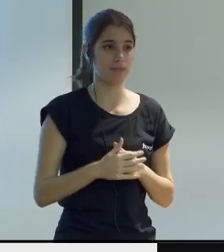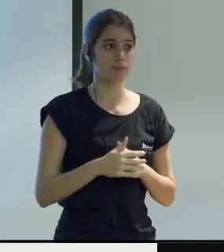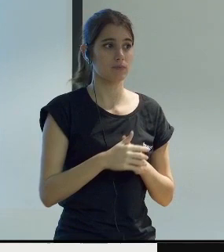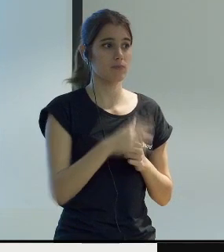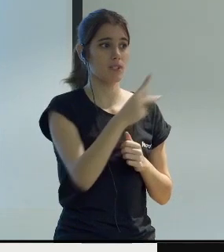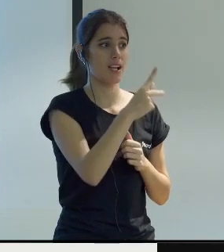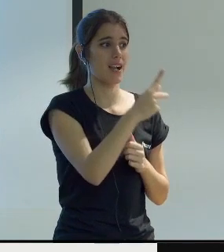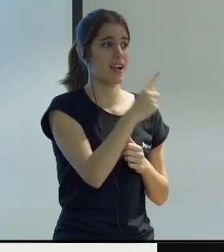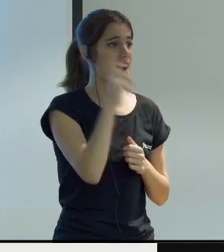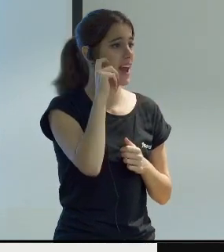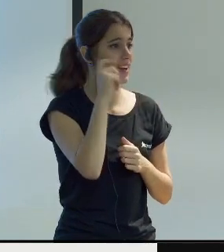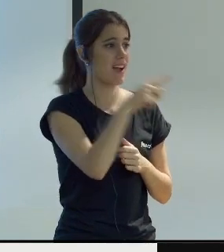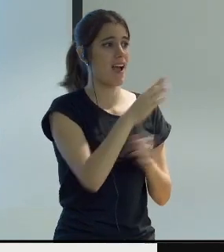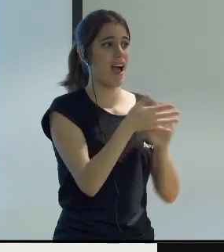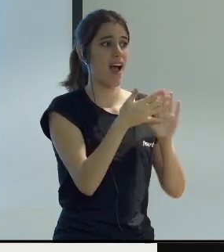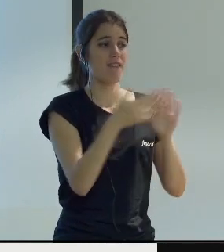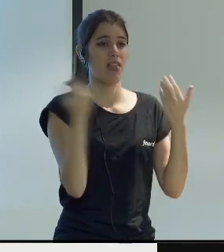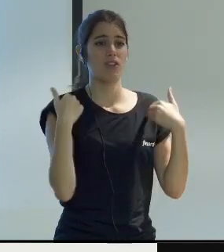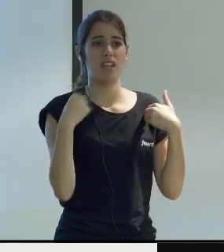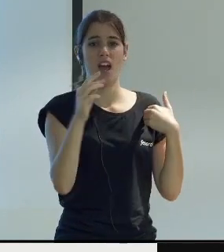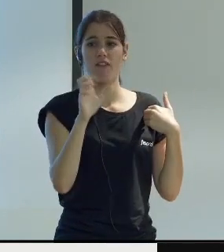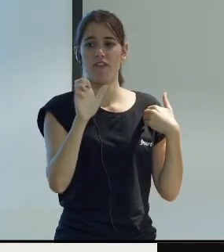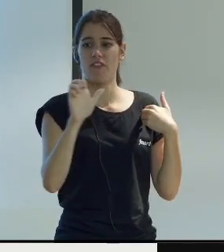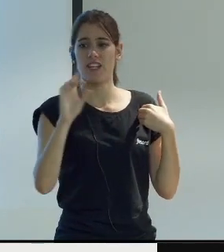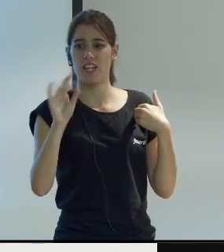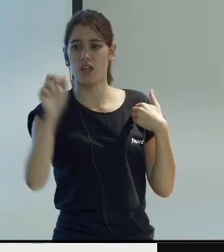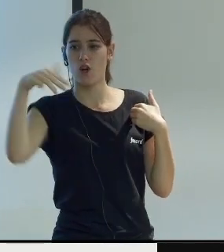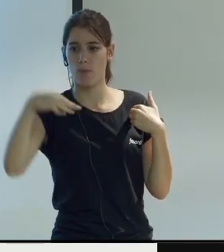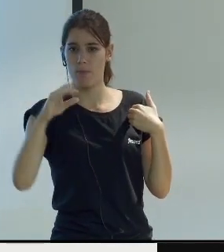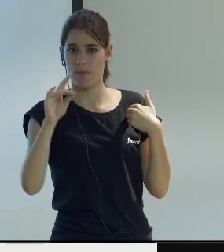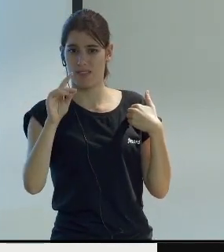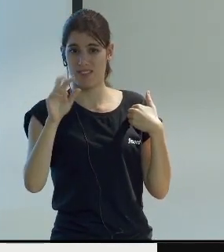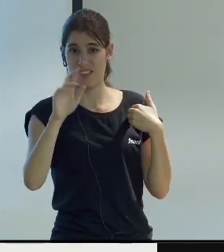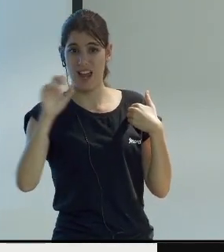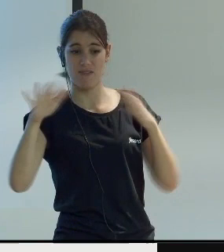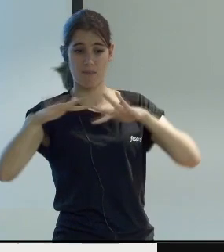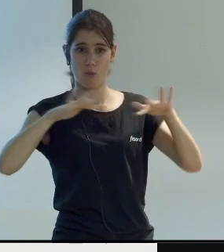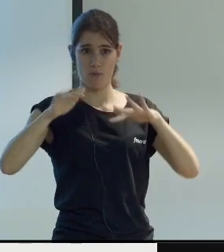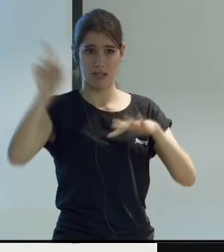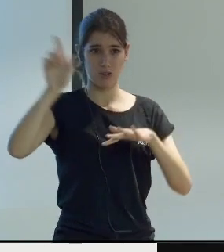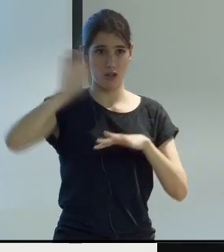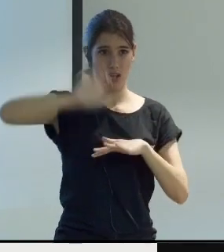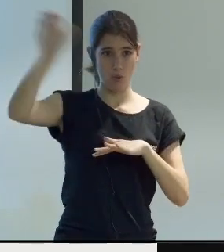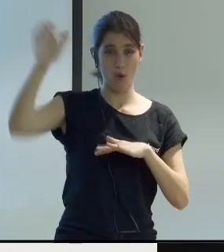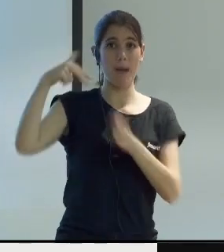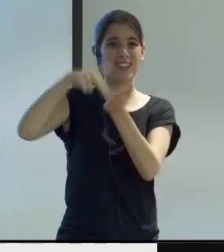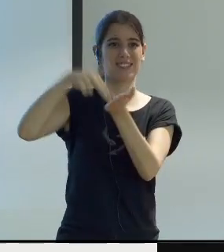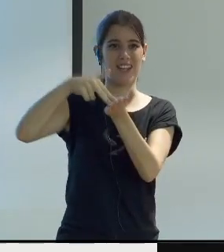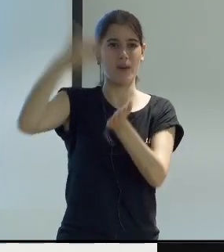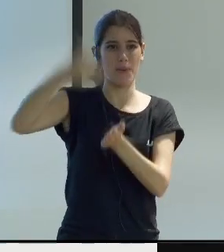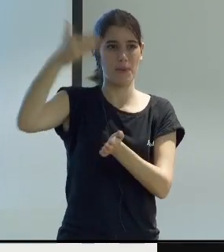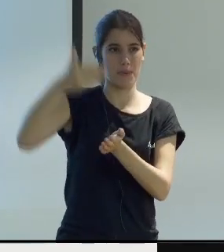ya habló del Freedom Drive. Es muy importante mostrar que estamos aquí y también he sido